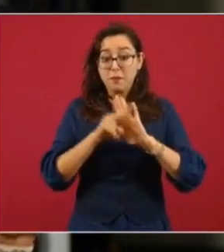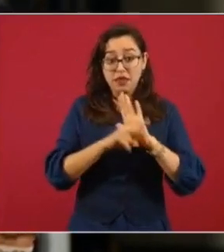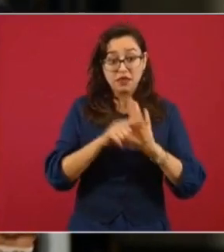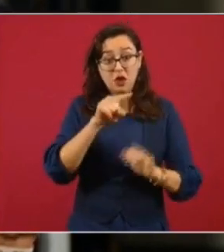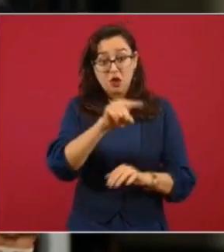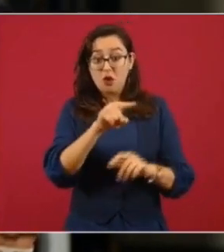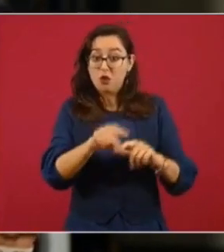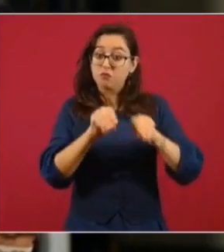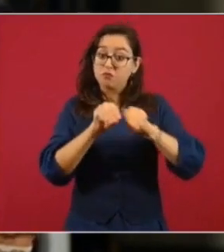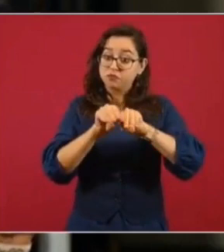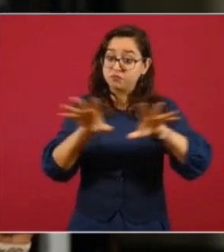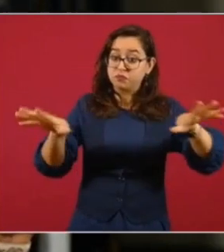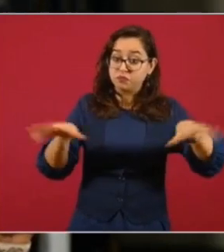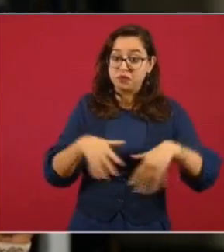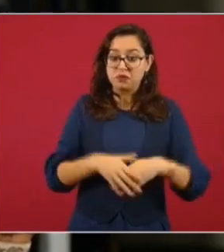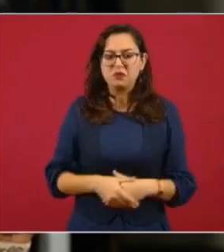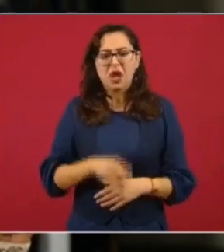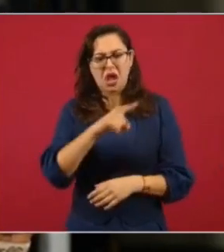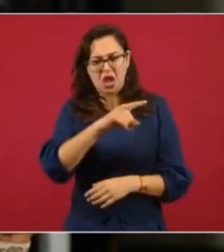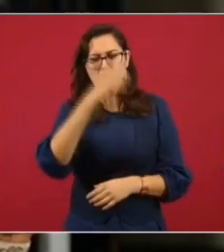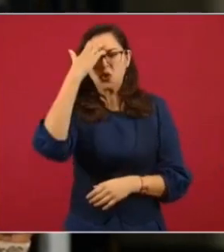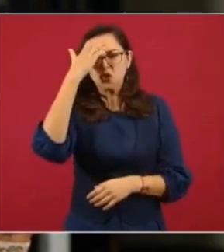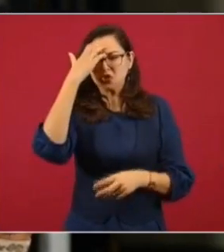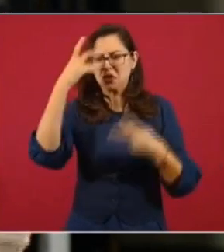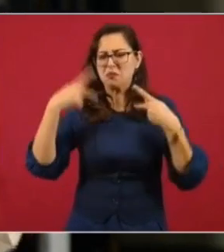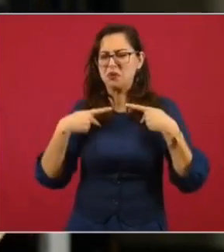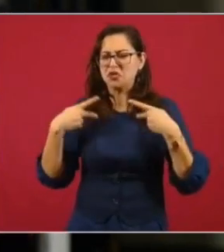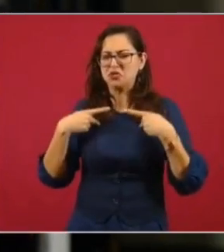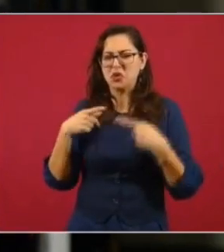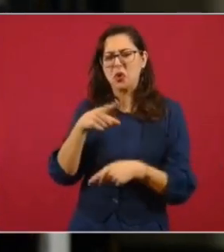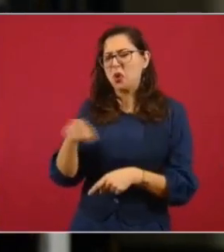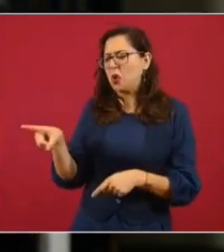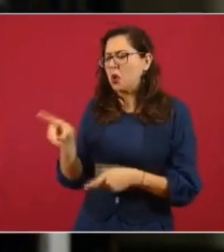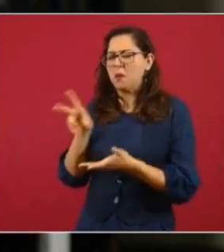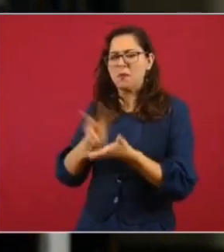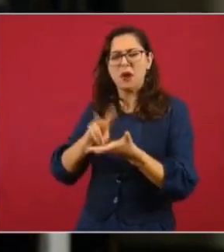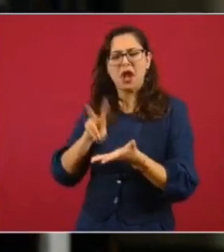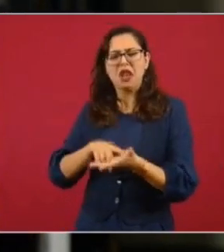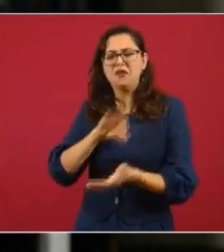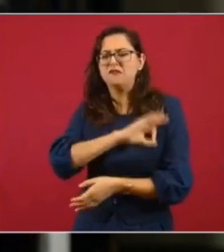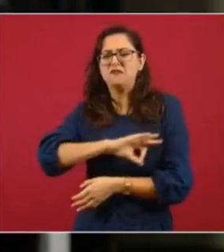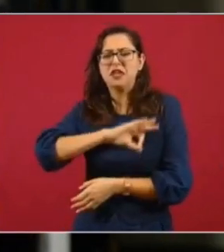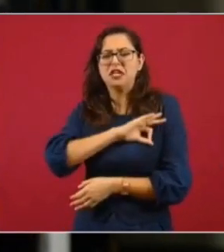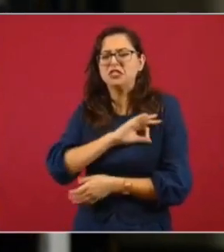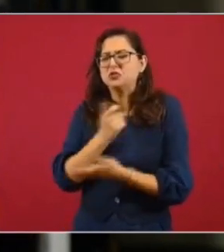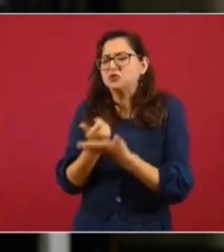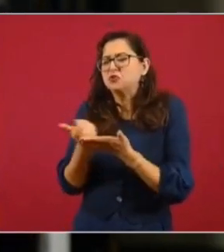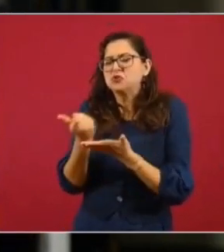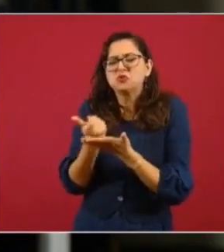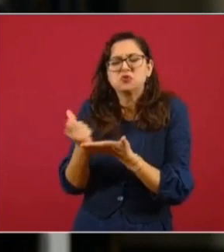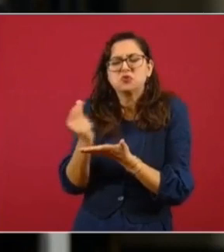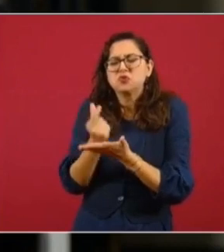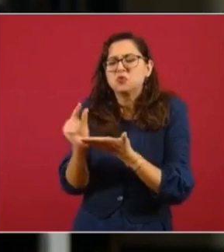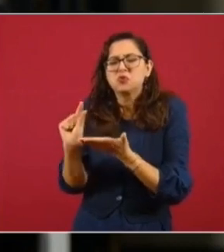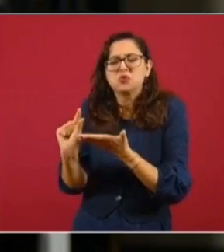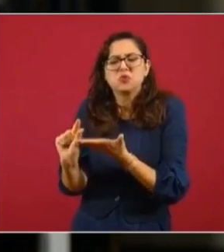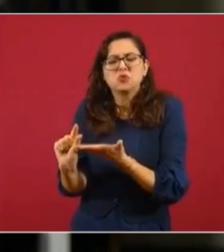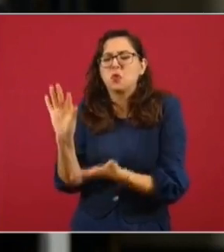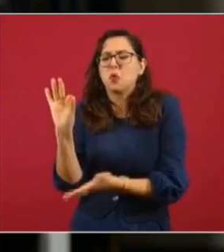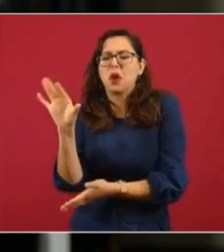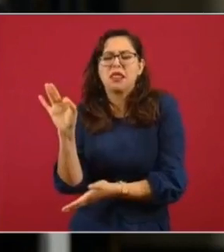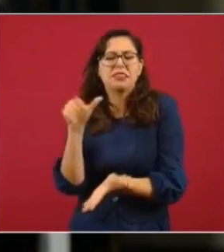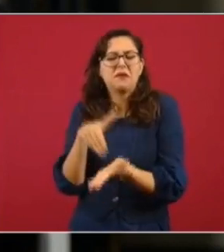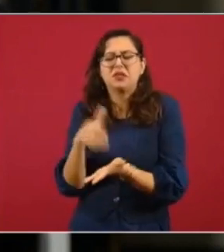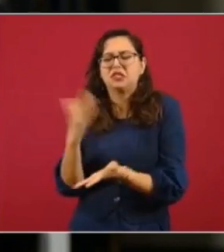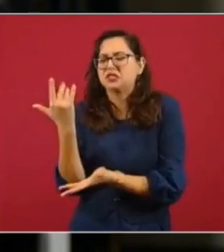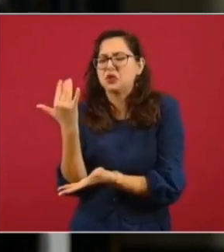viral señala que ha conocido a gente muy valiosa que vive con un sueldito, así lo mencionó, de 40 a